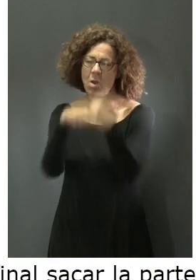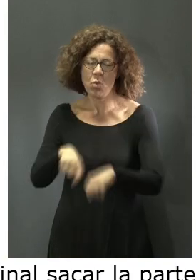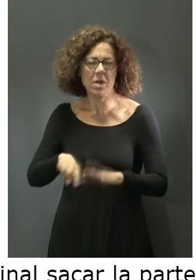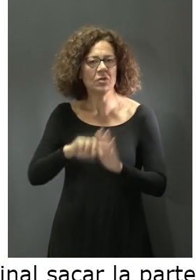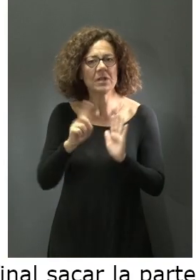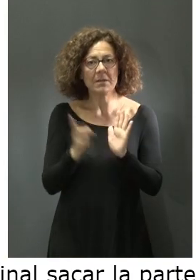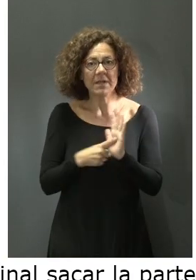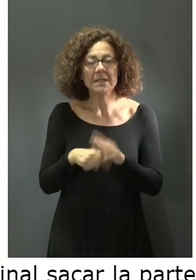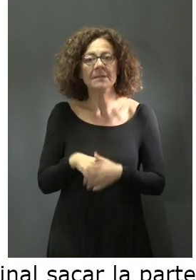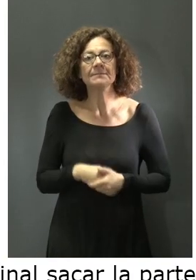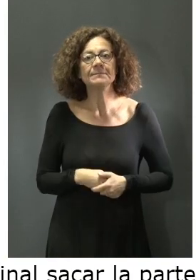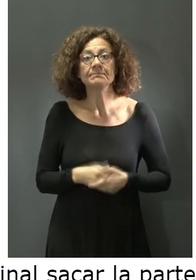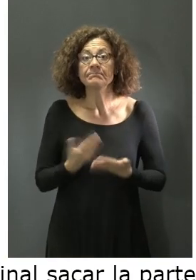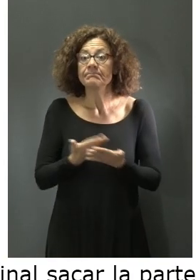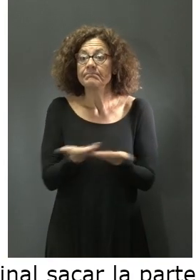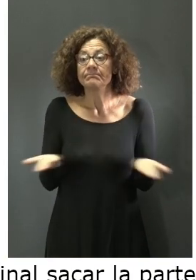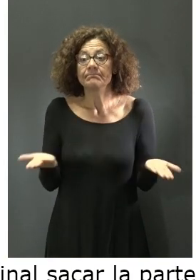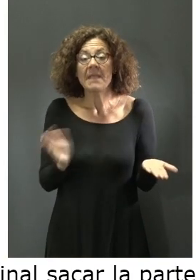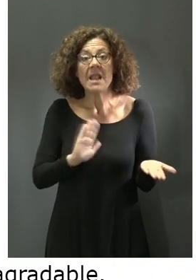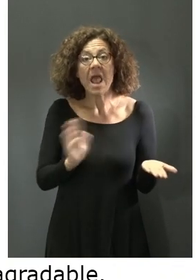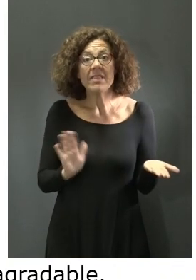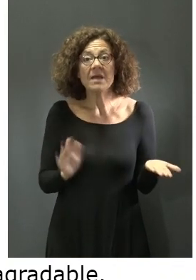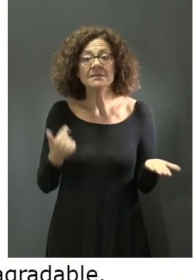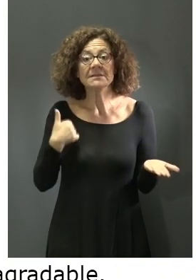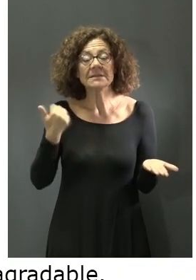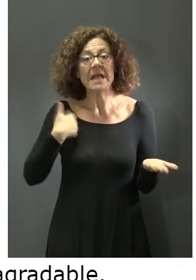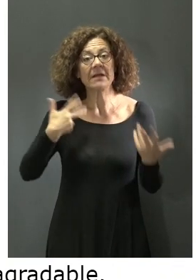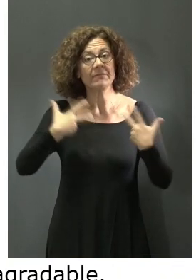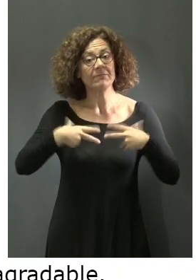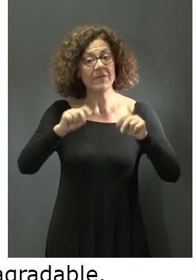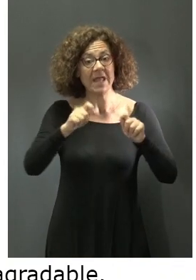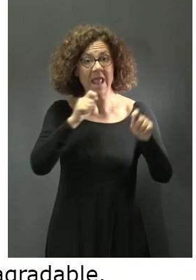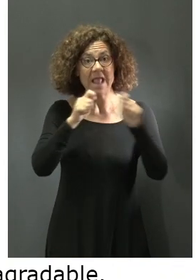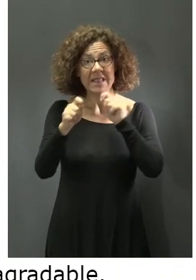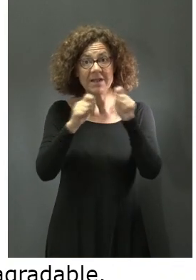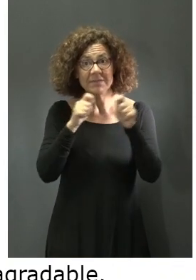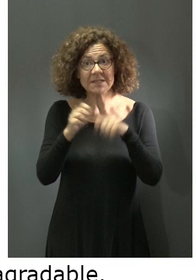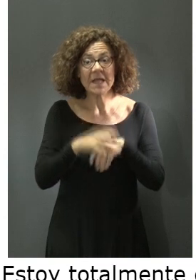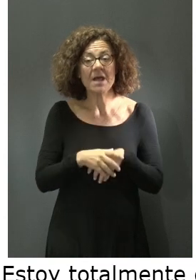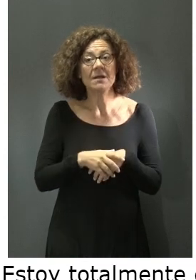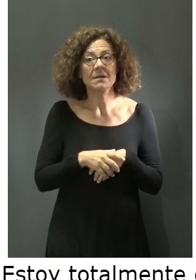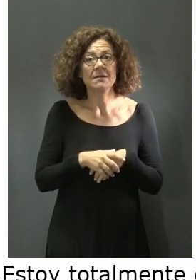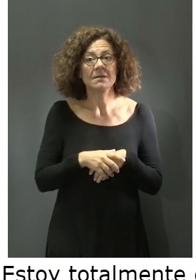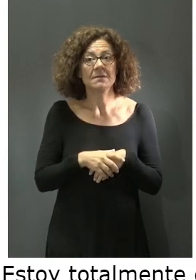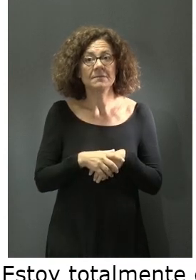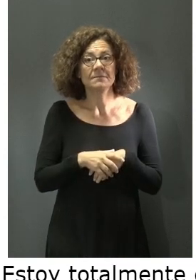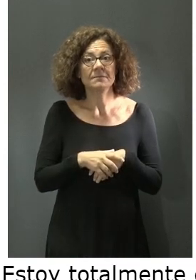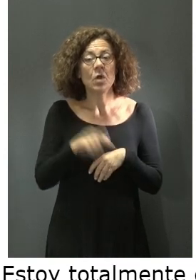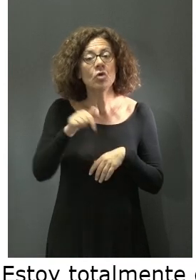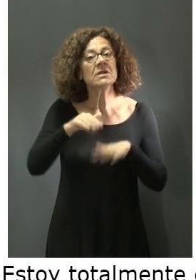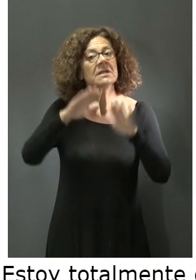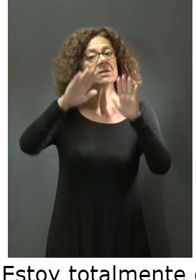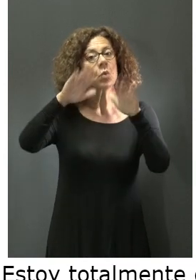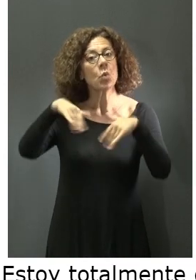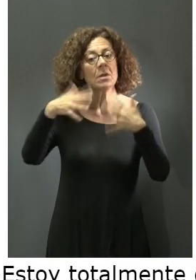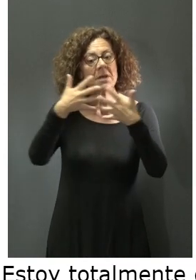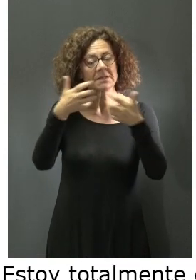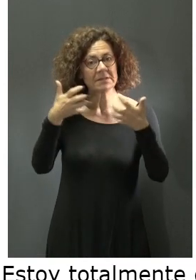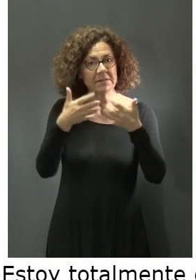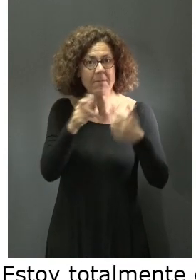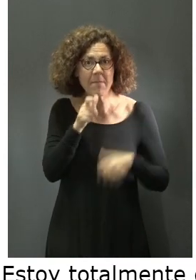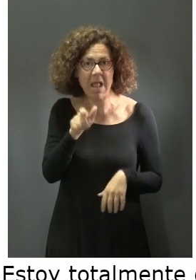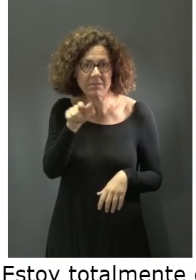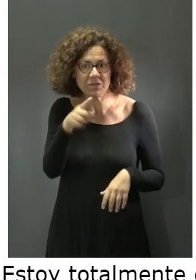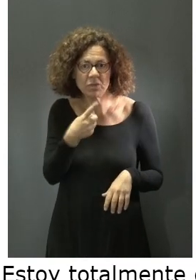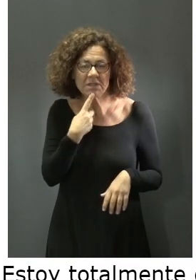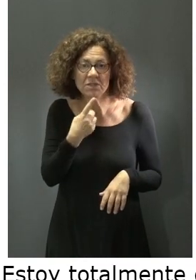Ana. Y nada, pues vamos a terminar esta entrevista con Sí. estas últimas palabras que nos has dicho, ¿no?